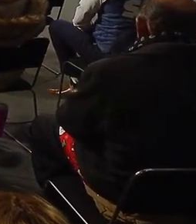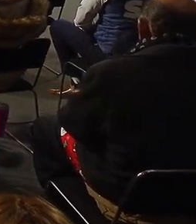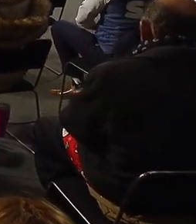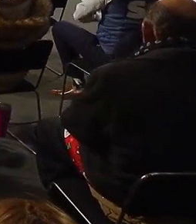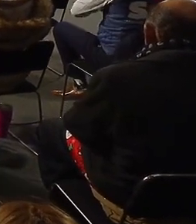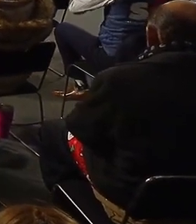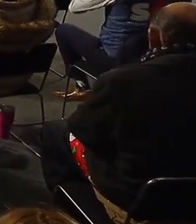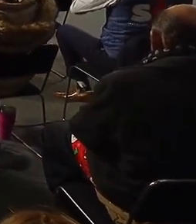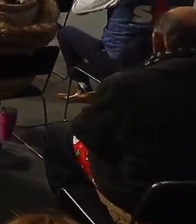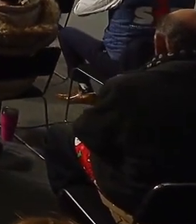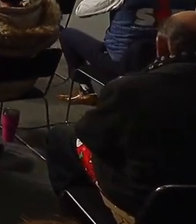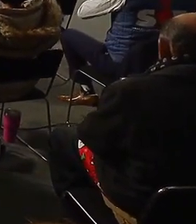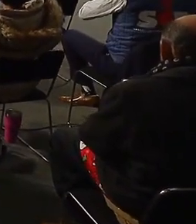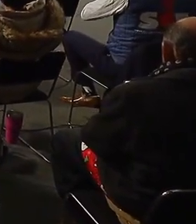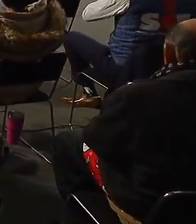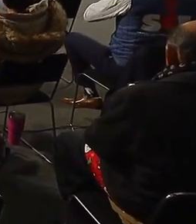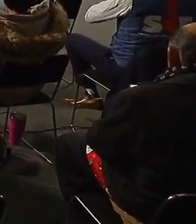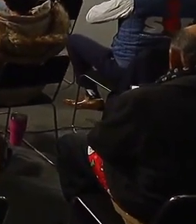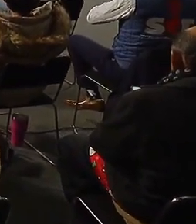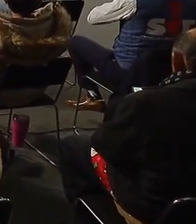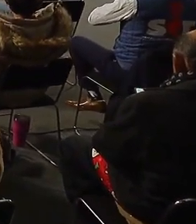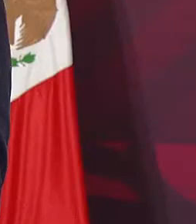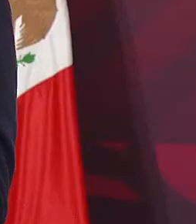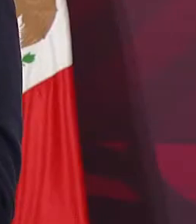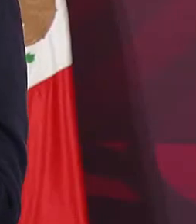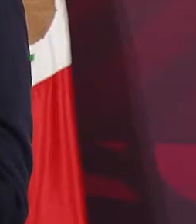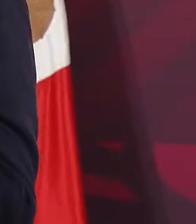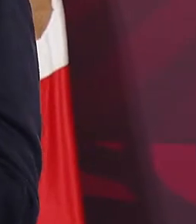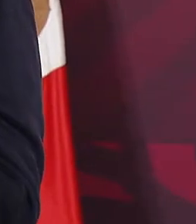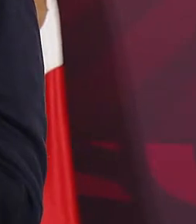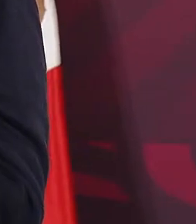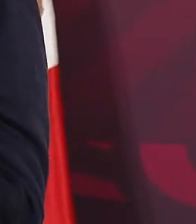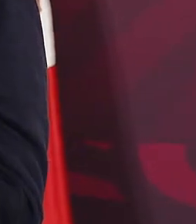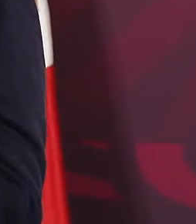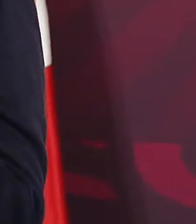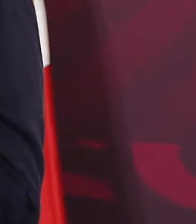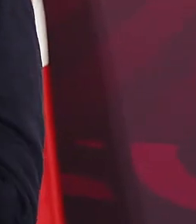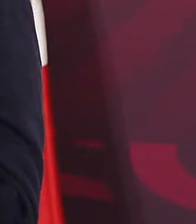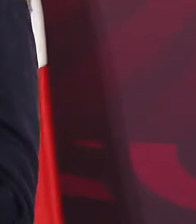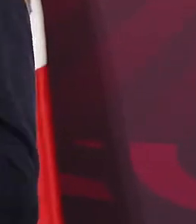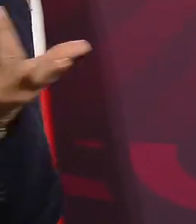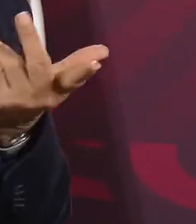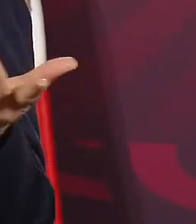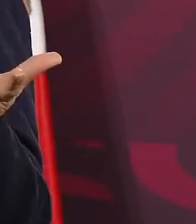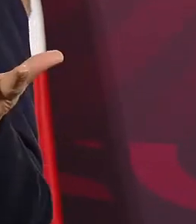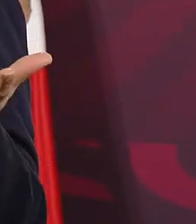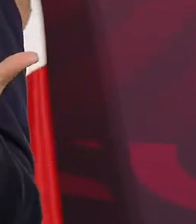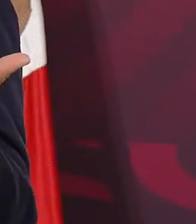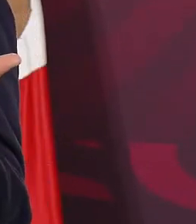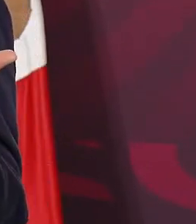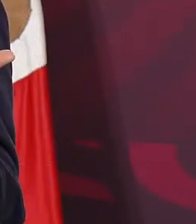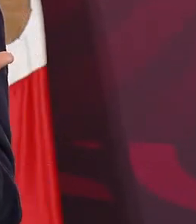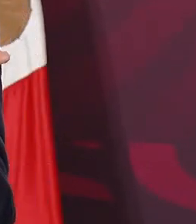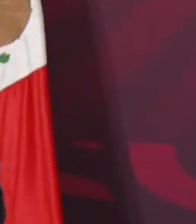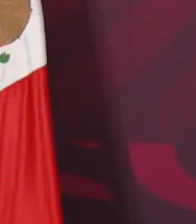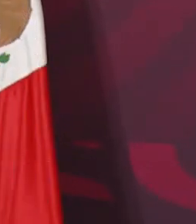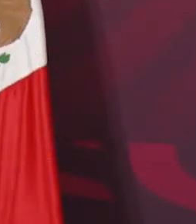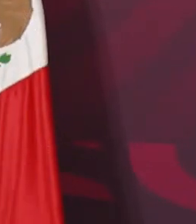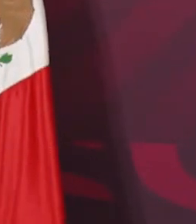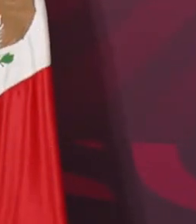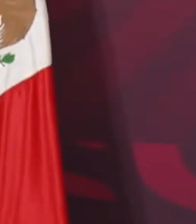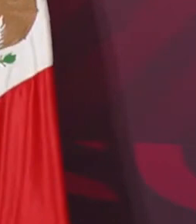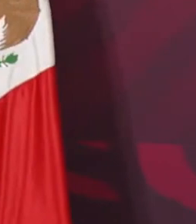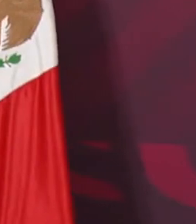personajes porque pues esto no lo van a ver en Televisa ni en Azteca ni en imagen menos en el